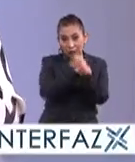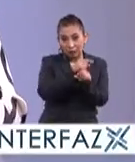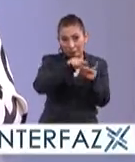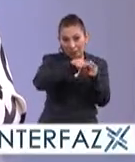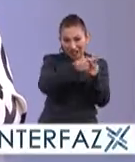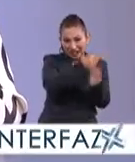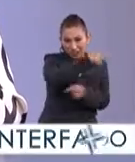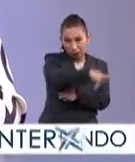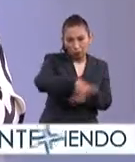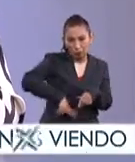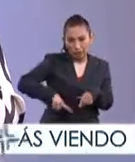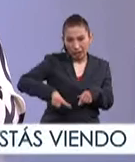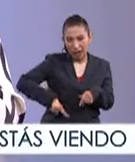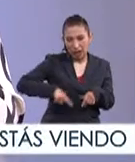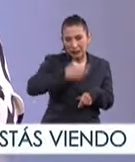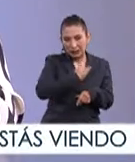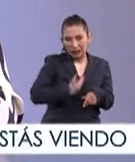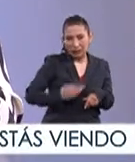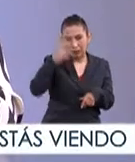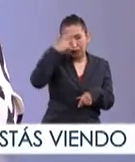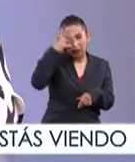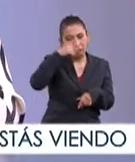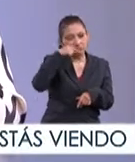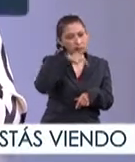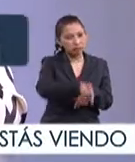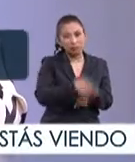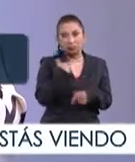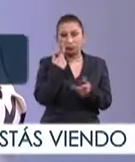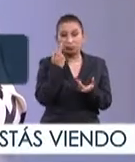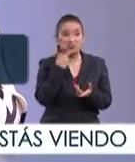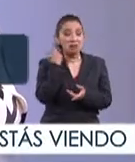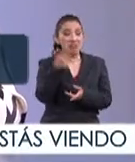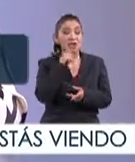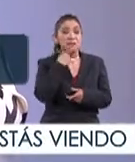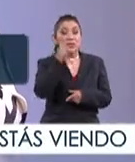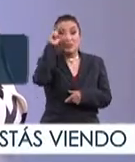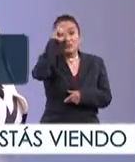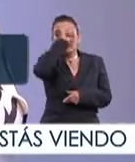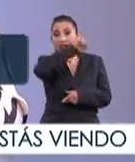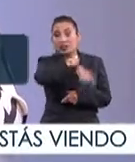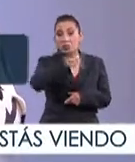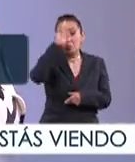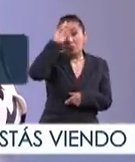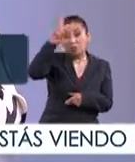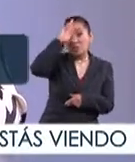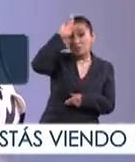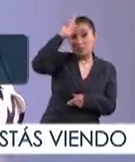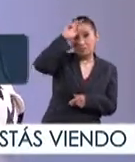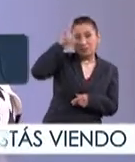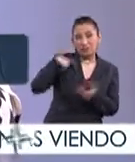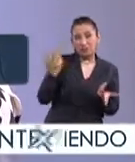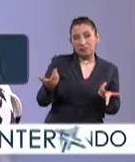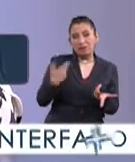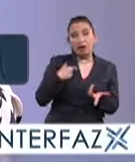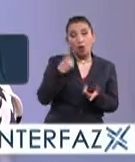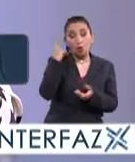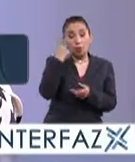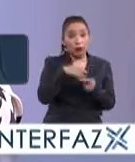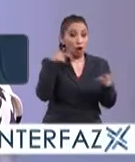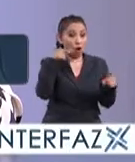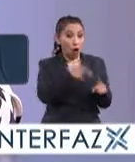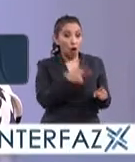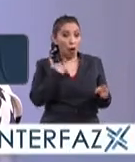que inició su mandato el presidente Trump, las medidas han sido bien bruscas en contra de la comunidad migrante, en diferentes aspectos, no nada más